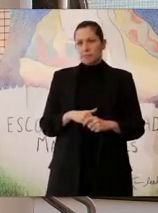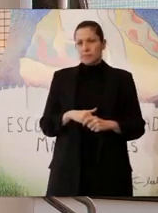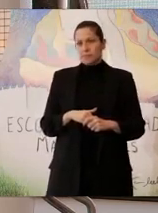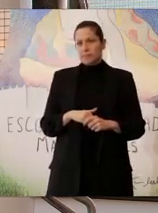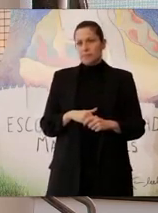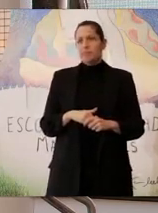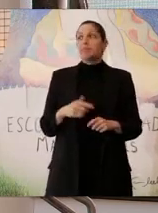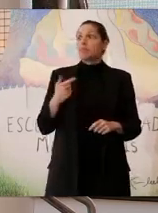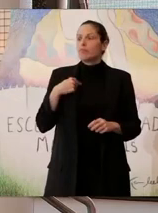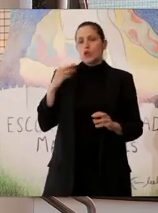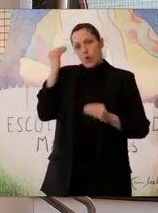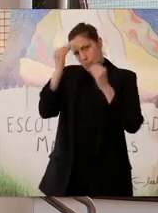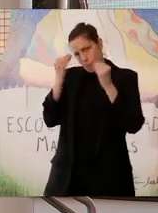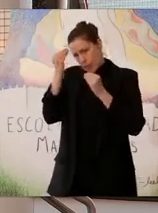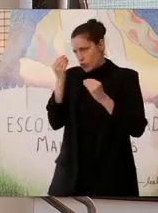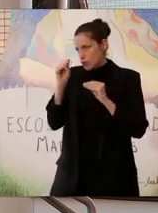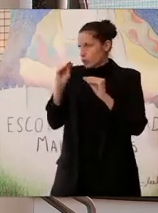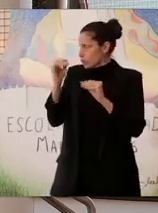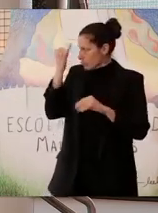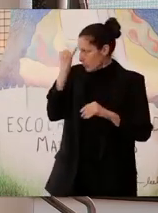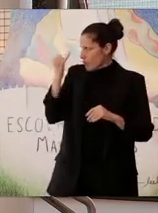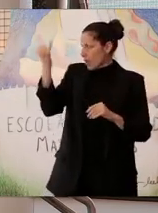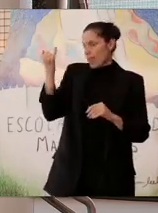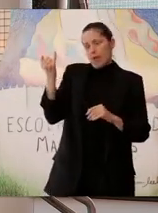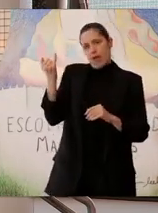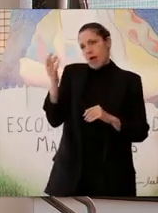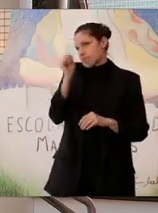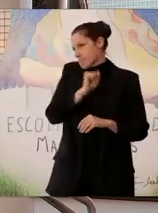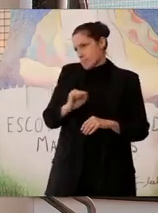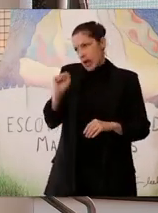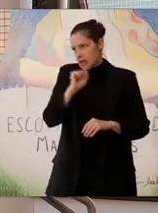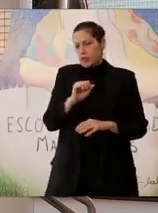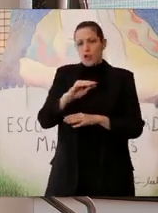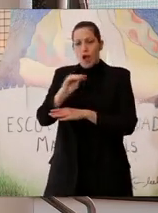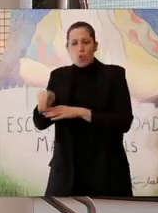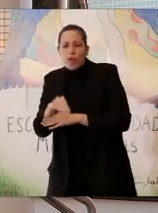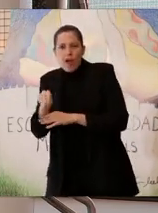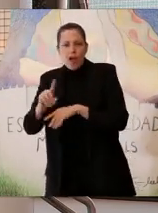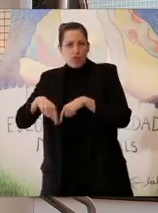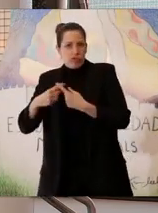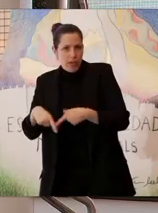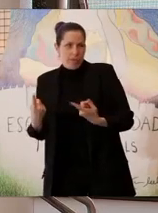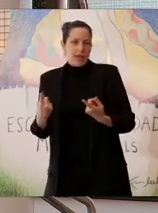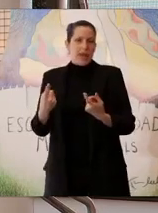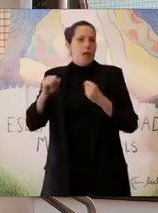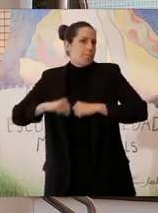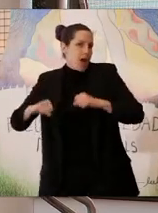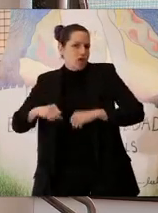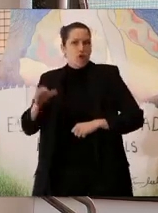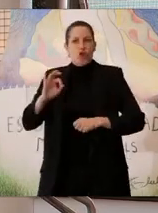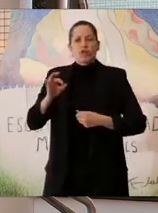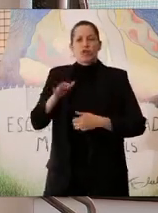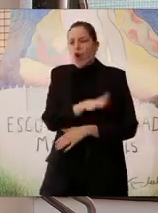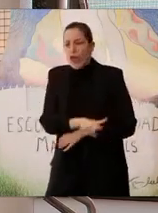Que me parecía excelente la idea que mencionabas ahora de que los cuidados de la familia, tanto de los niños como de los mayores, pudiesen